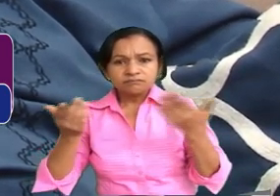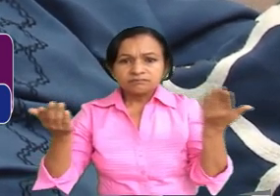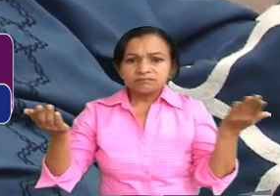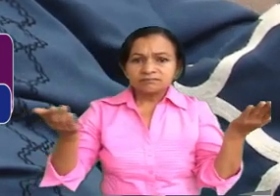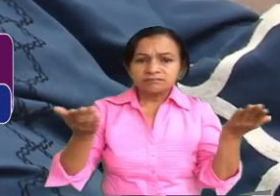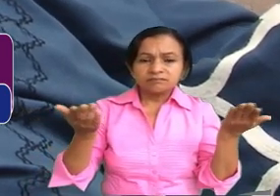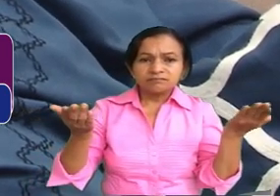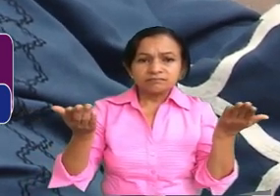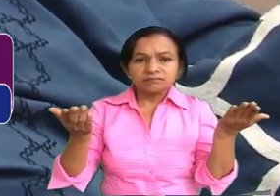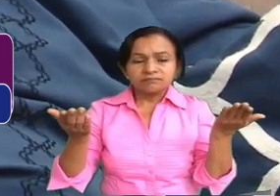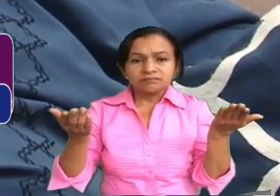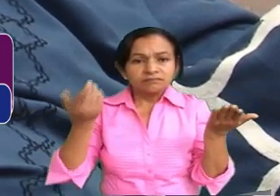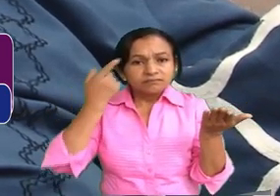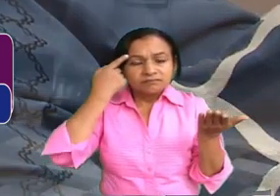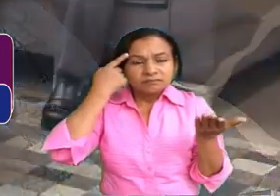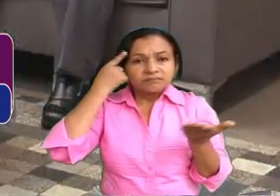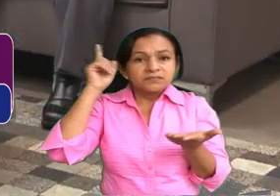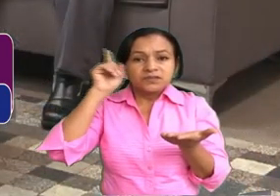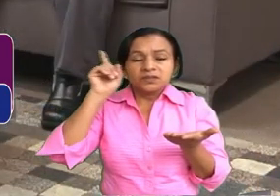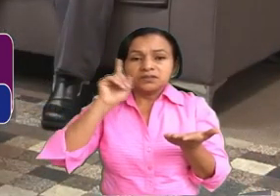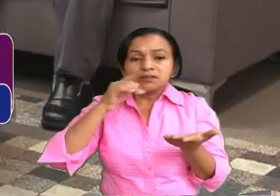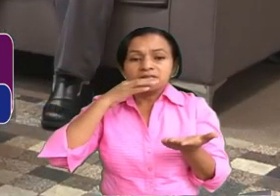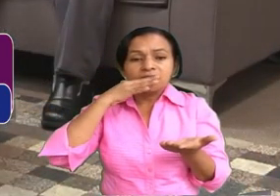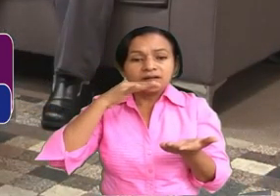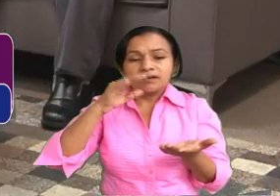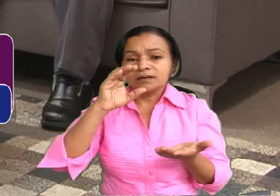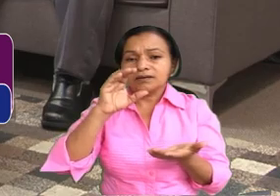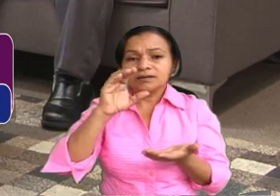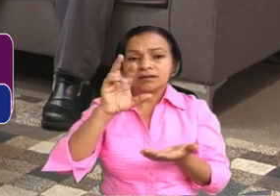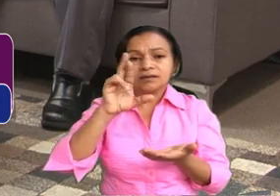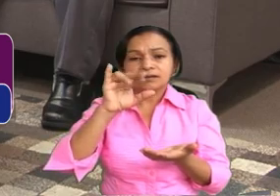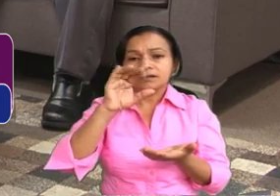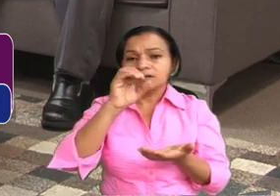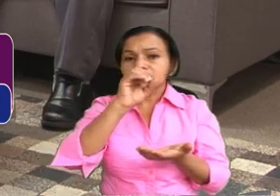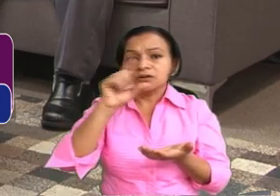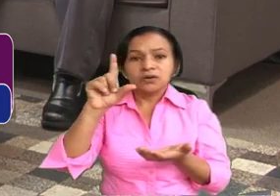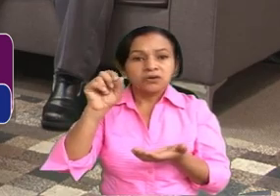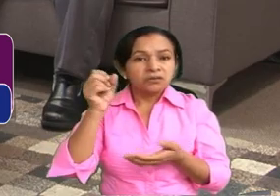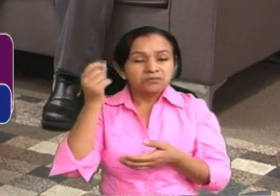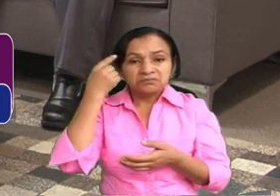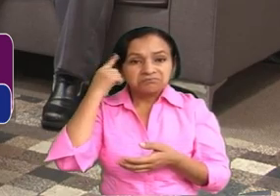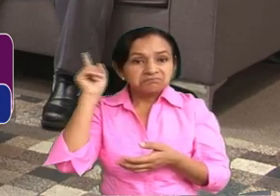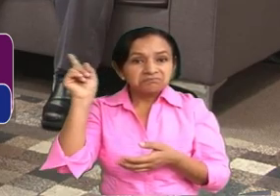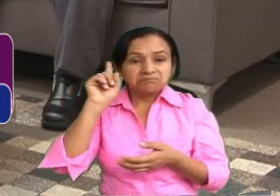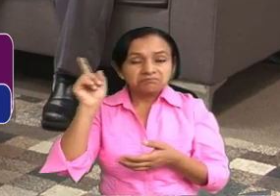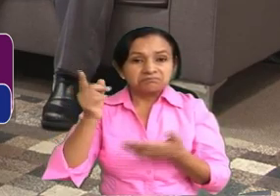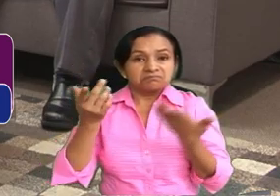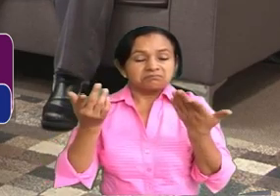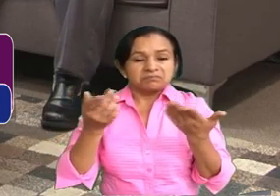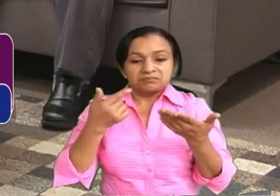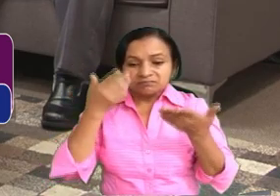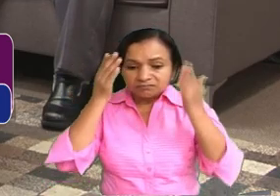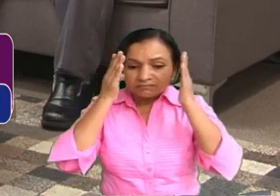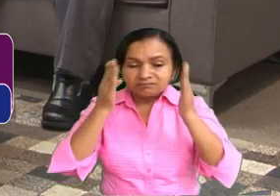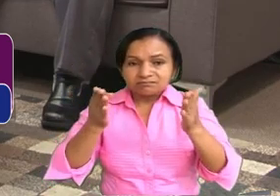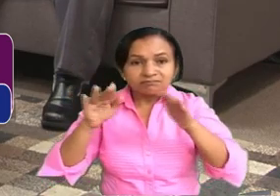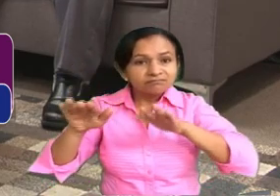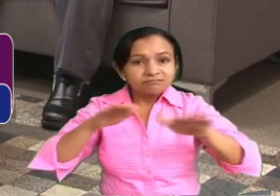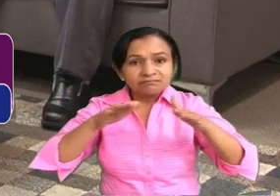como no habla el inglés criollo, entonces ya no podía atender